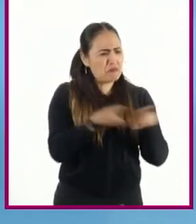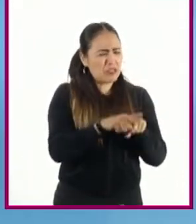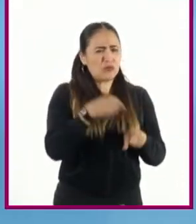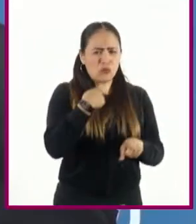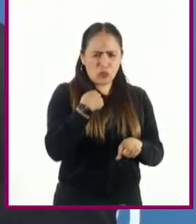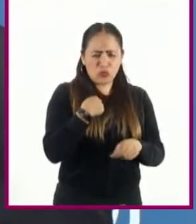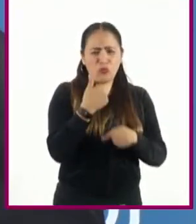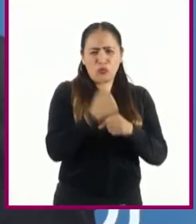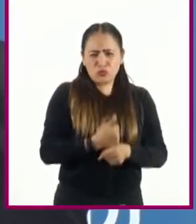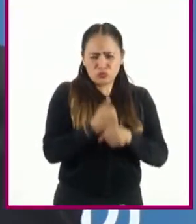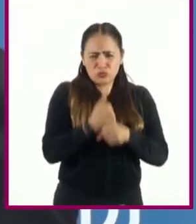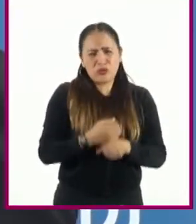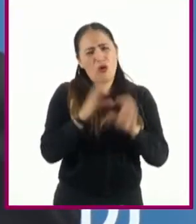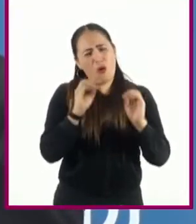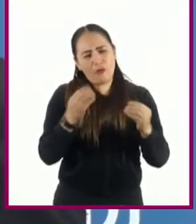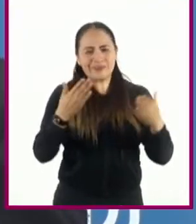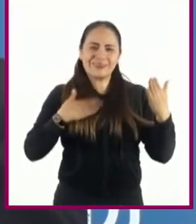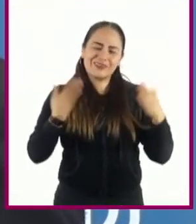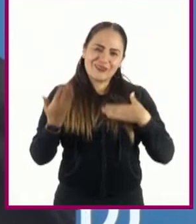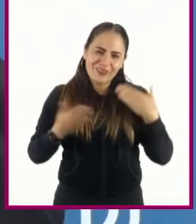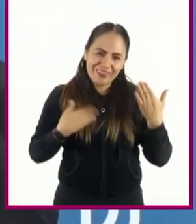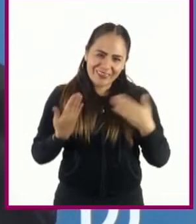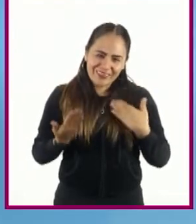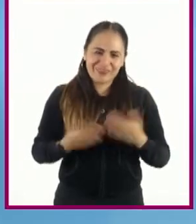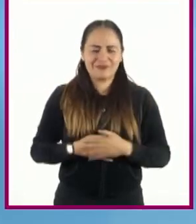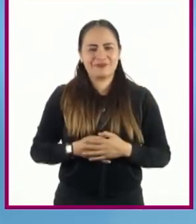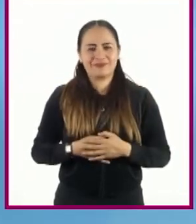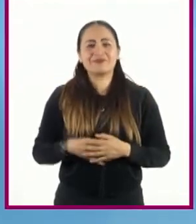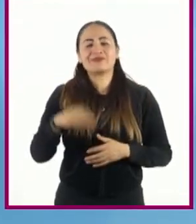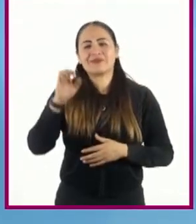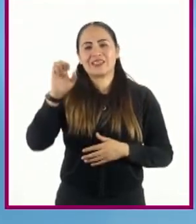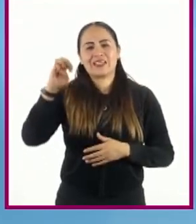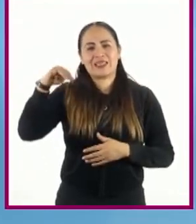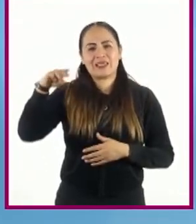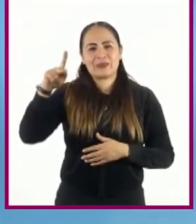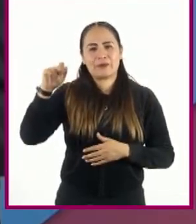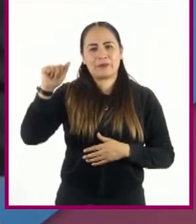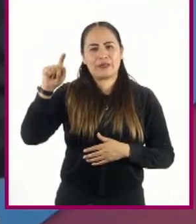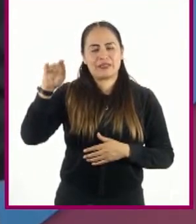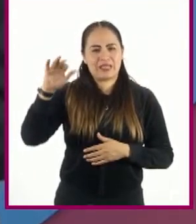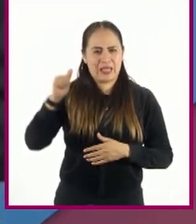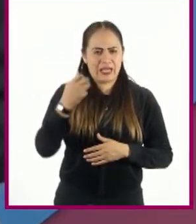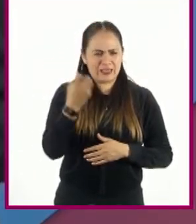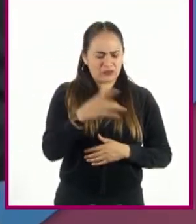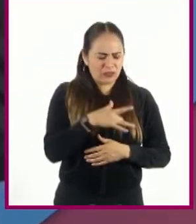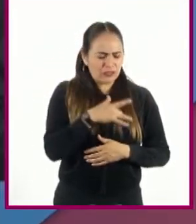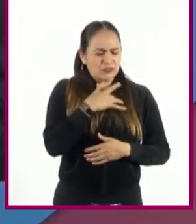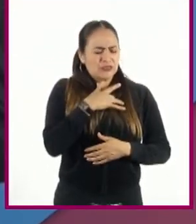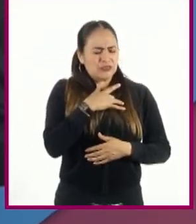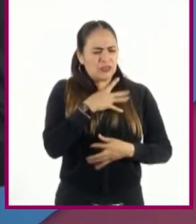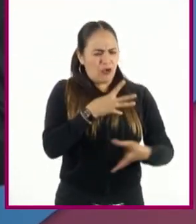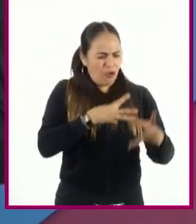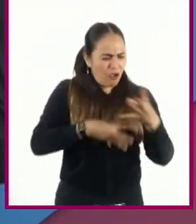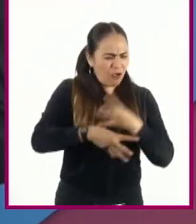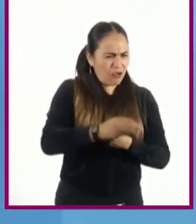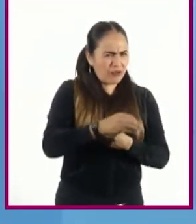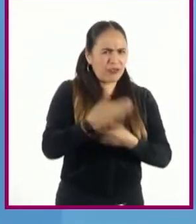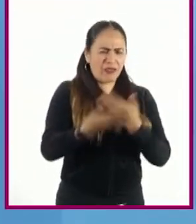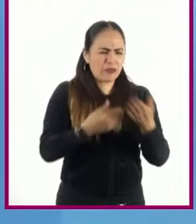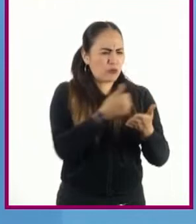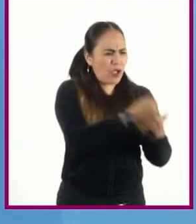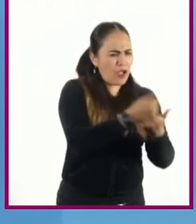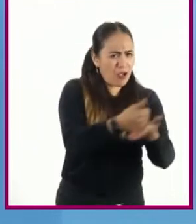Profesor, si entiendo bien, ¿la empatía nos lleva a ser solidarios? De alguna manera sí, Nadia, pero